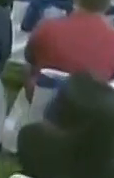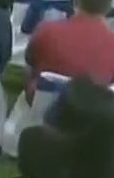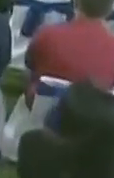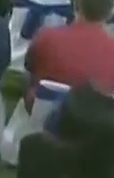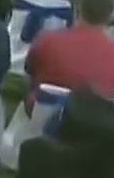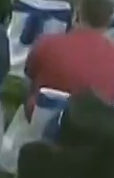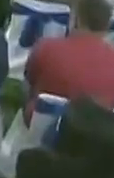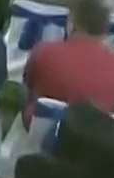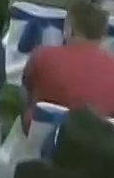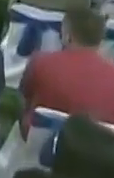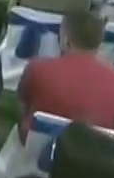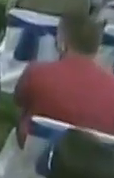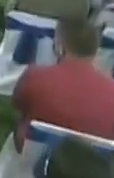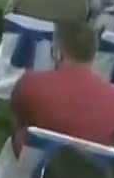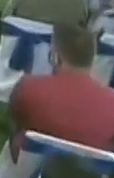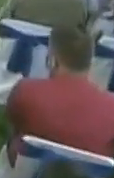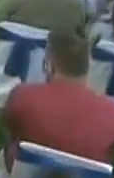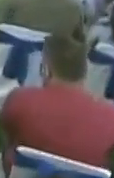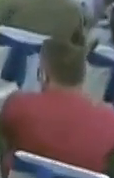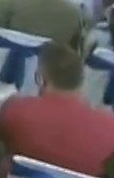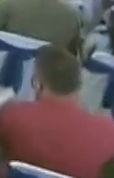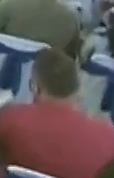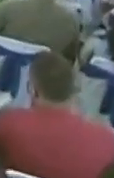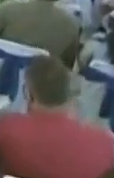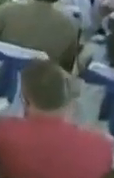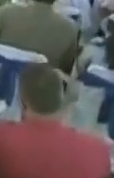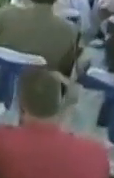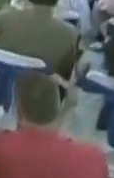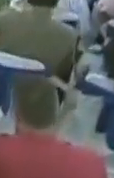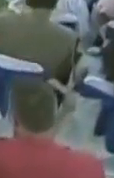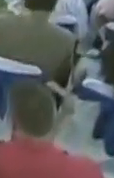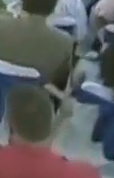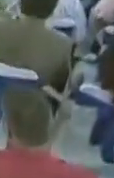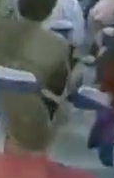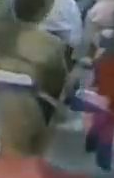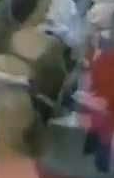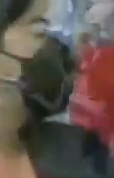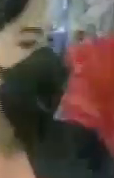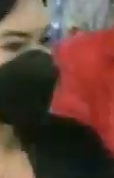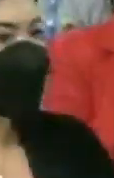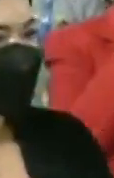Saludos, mira, a las cantantes, a los cantantes, a los músicos. Suenan bien,